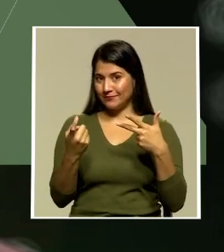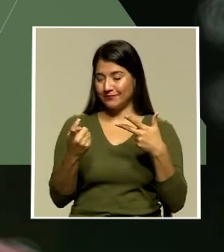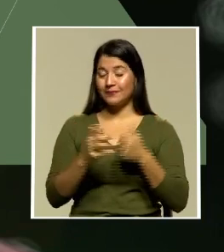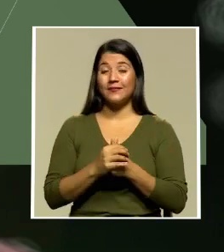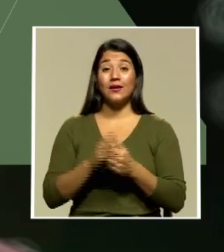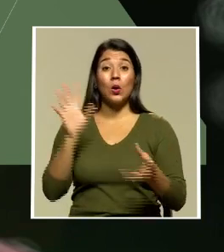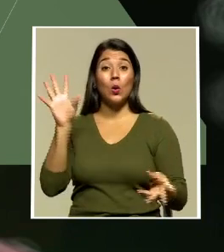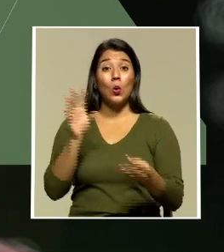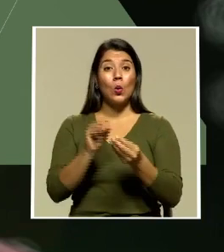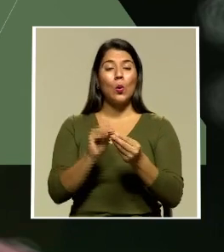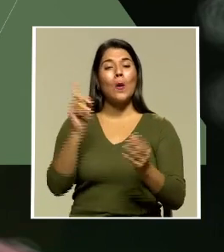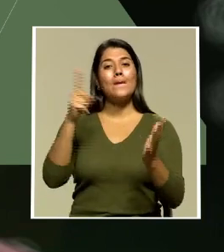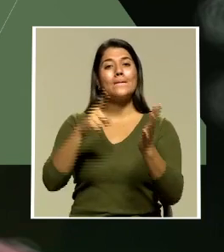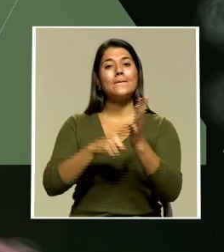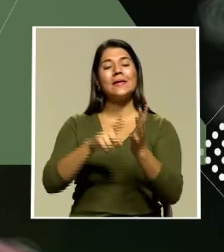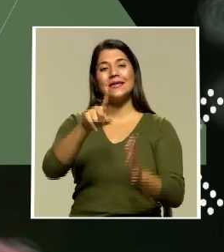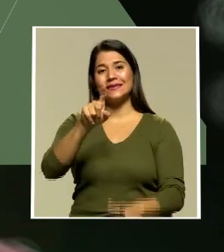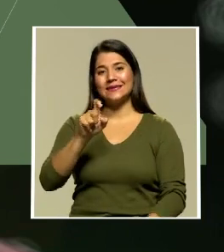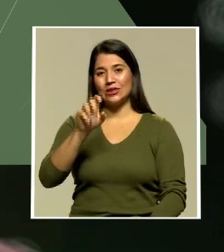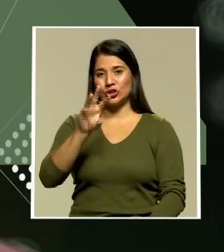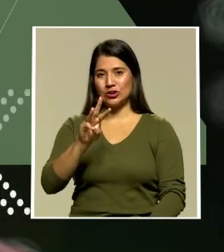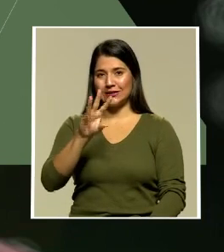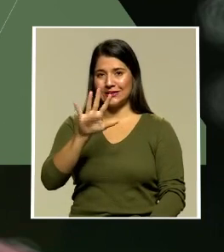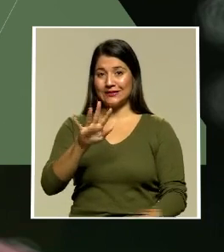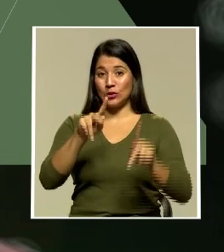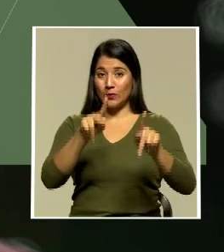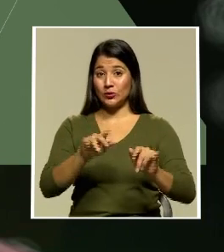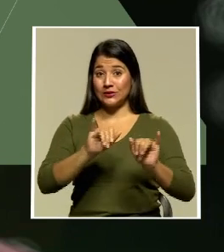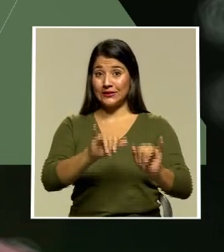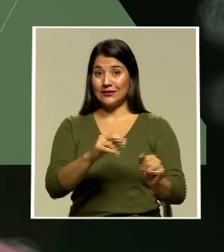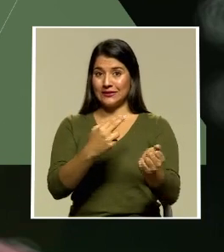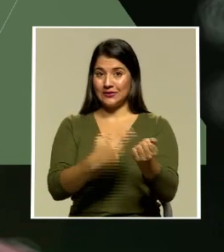hay 1.175 personas internadas.